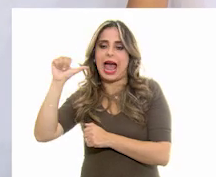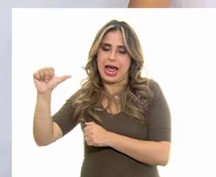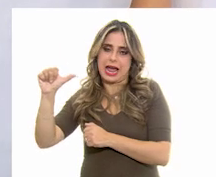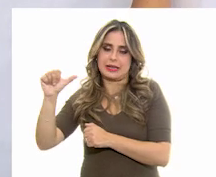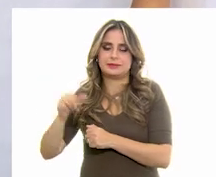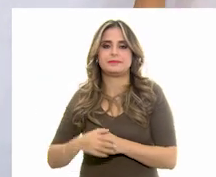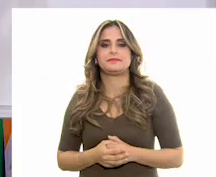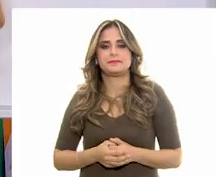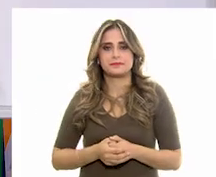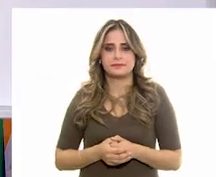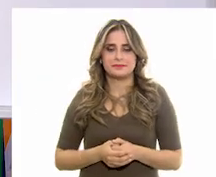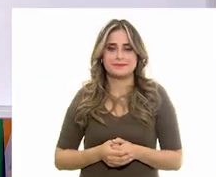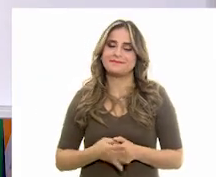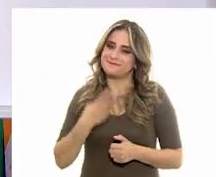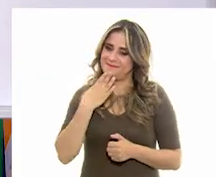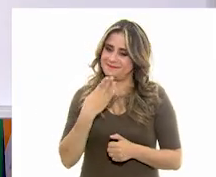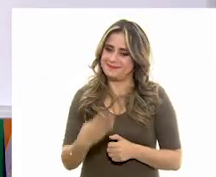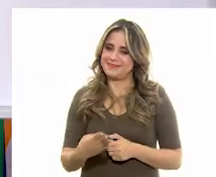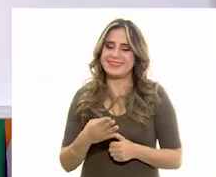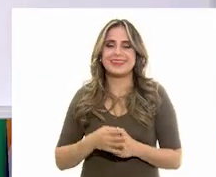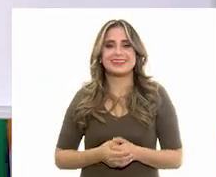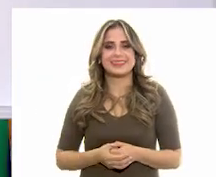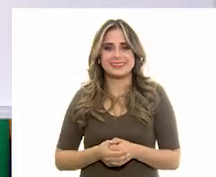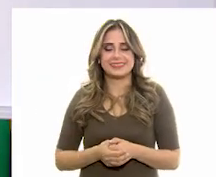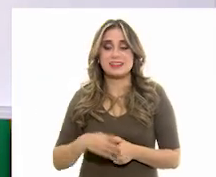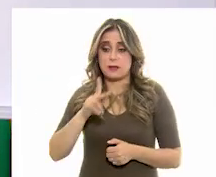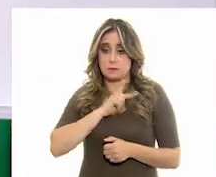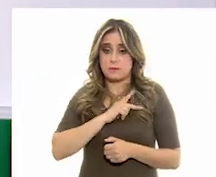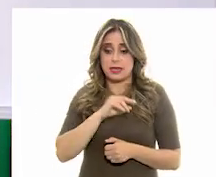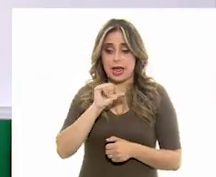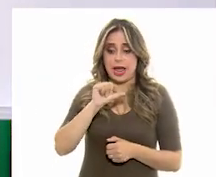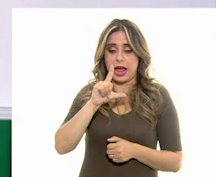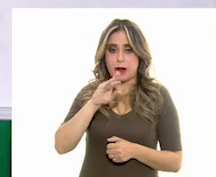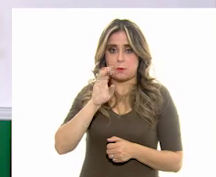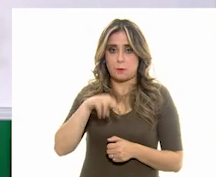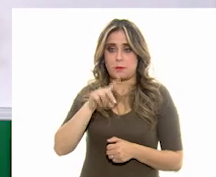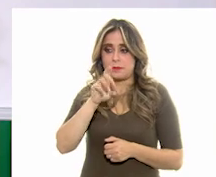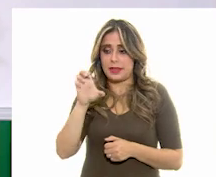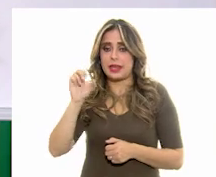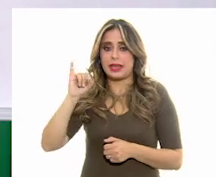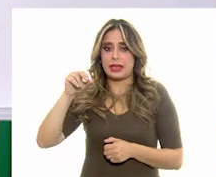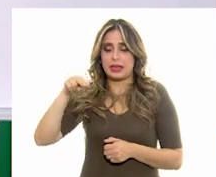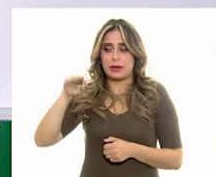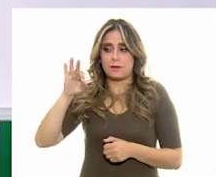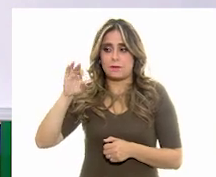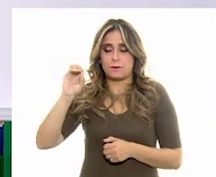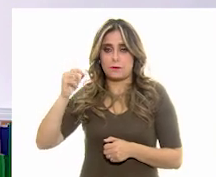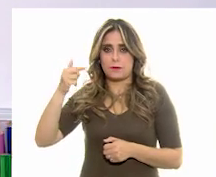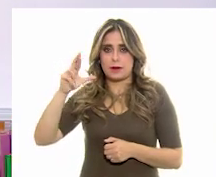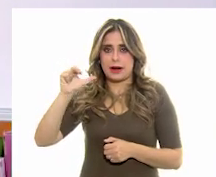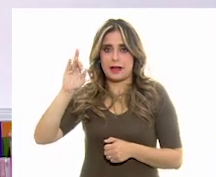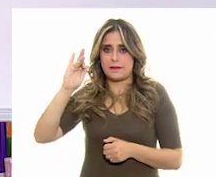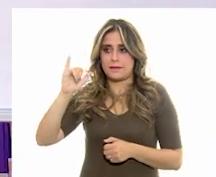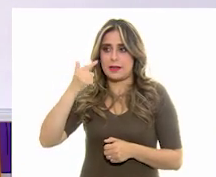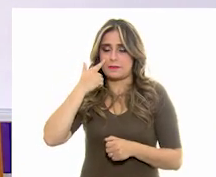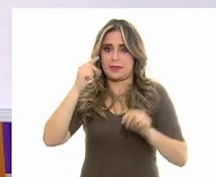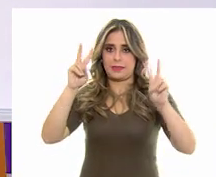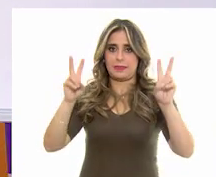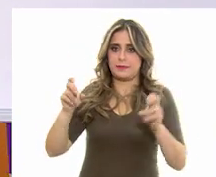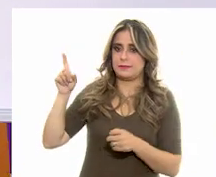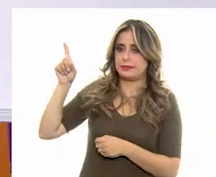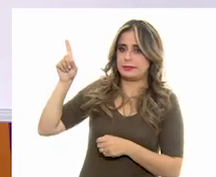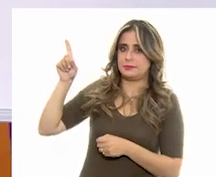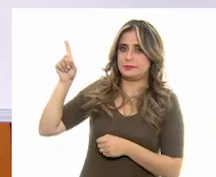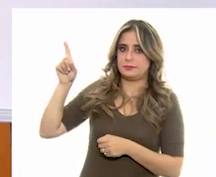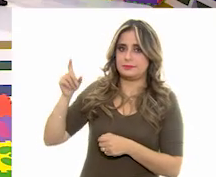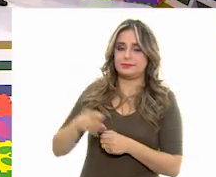Fías. Exacto. Mi álbum de infografía. Y entonces... De